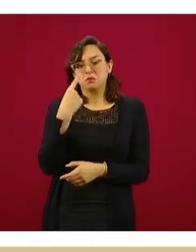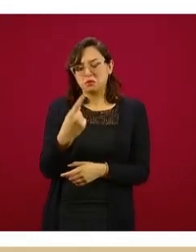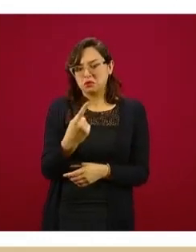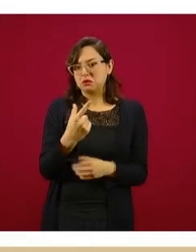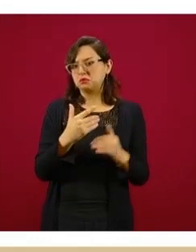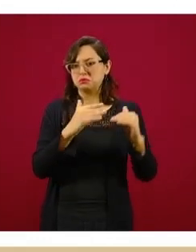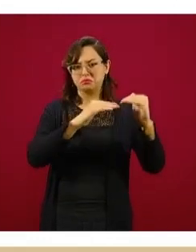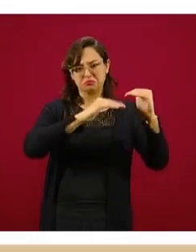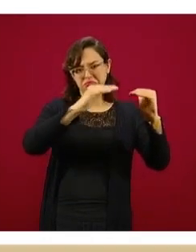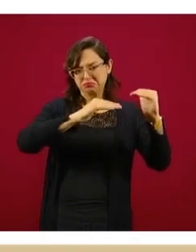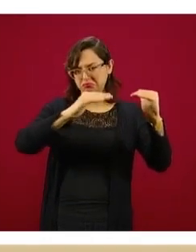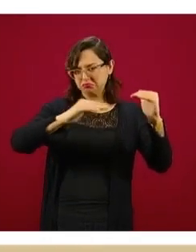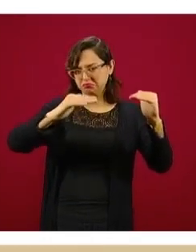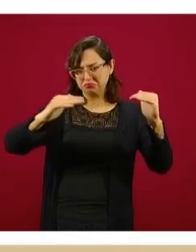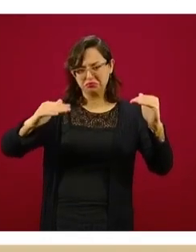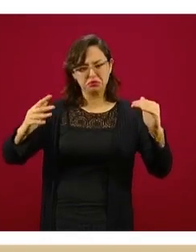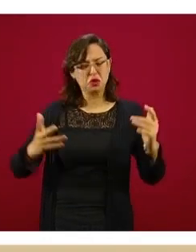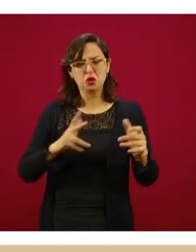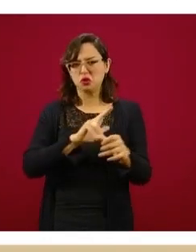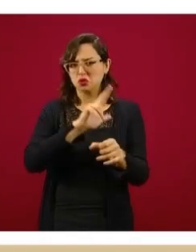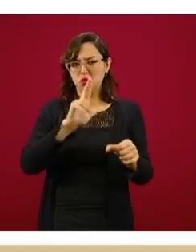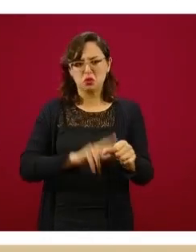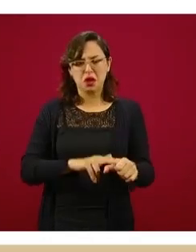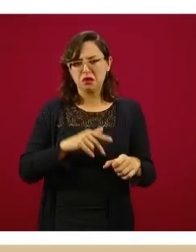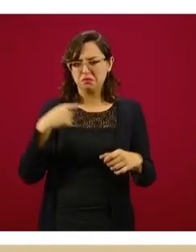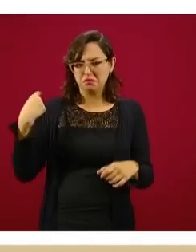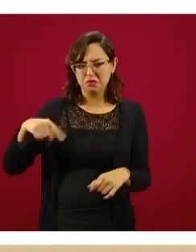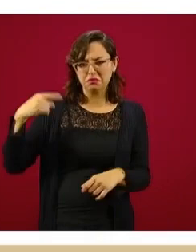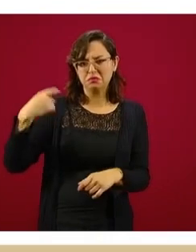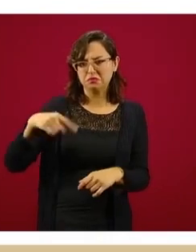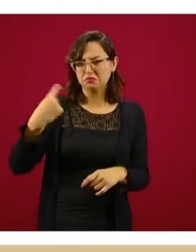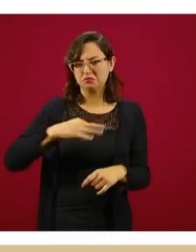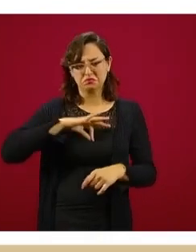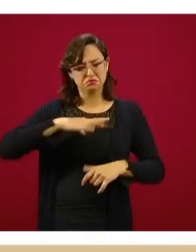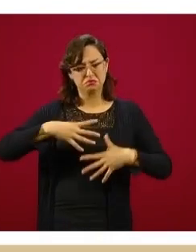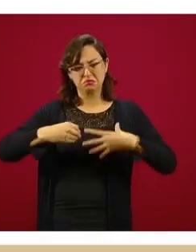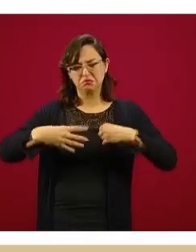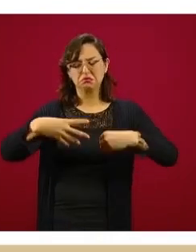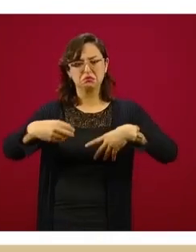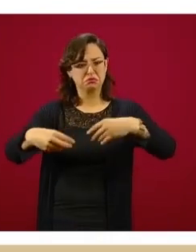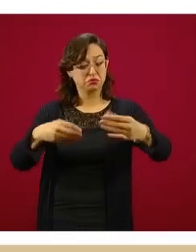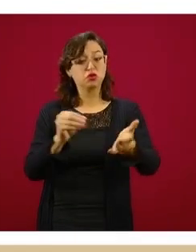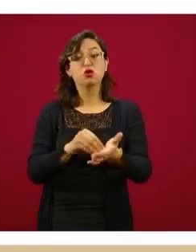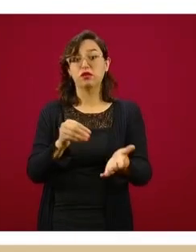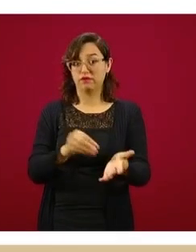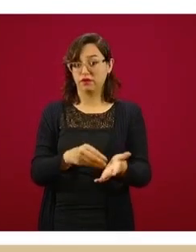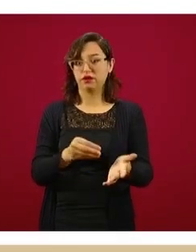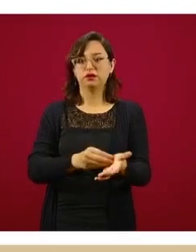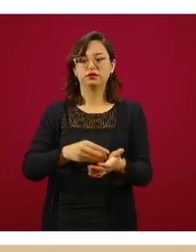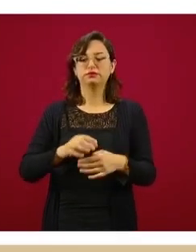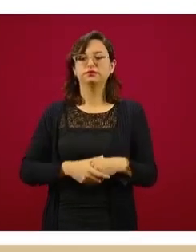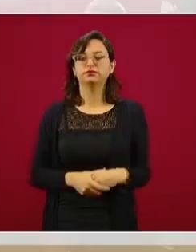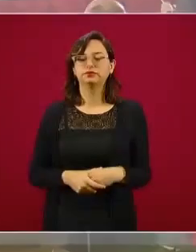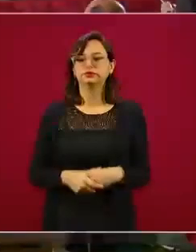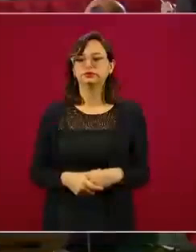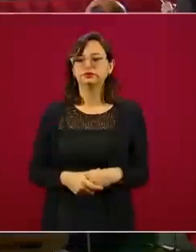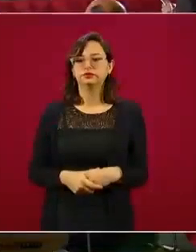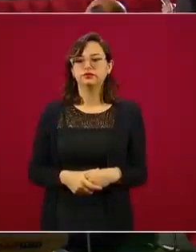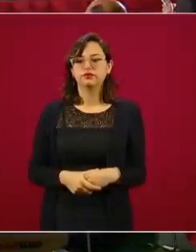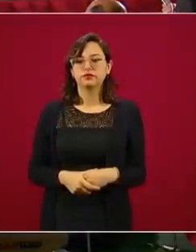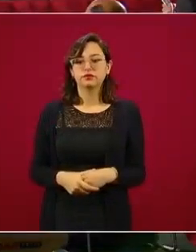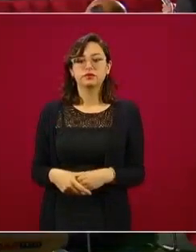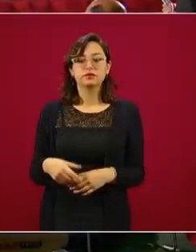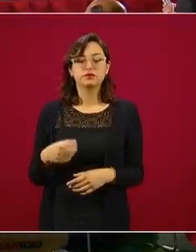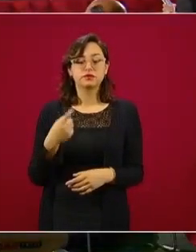de crecimiento exponencial que corresponde con el curso de una epidemia aún muy activa. En la penúltima, en esta diapositiva,